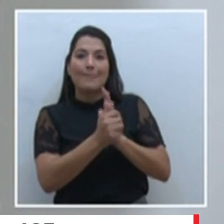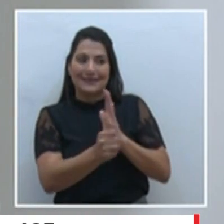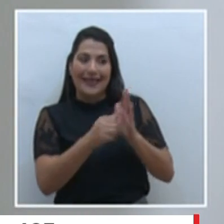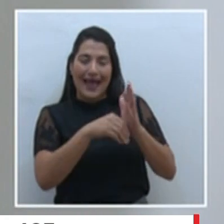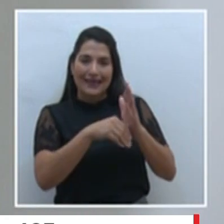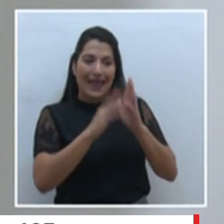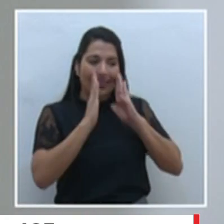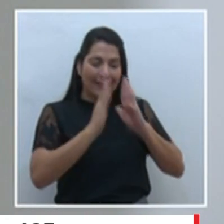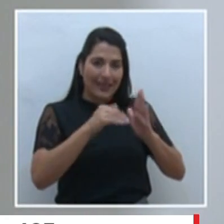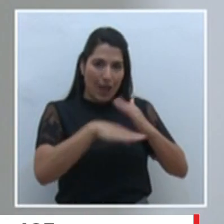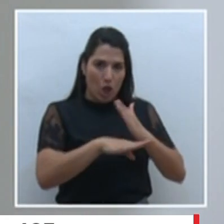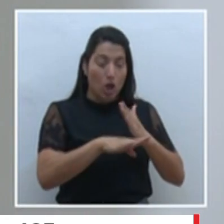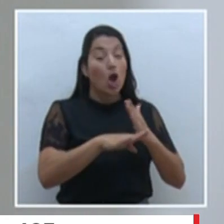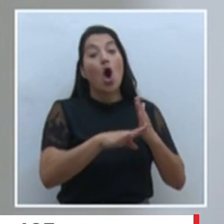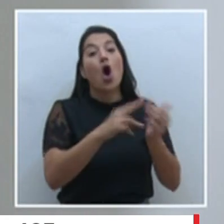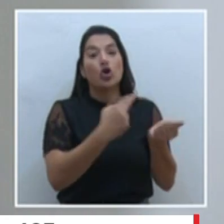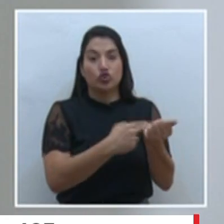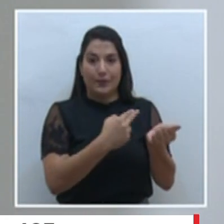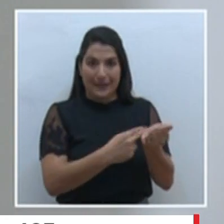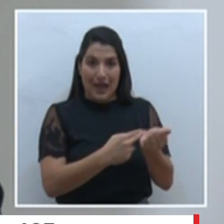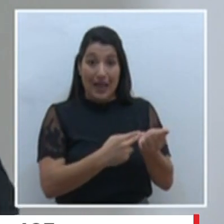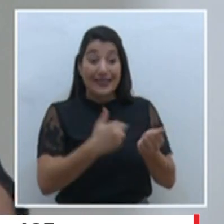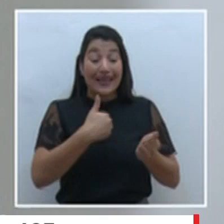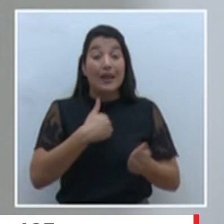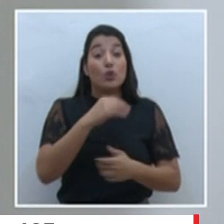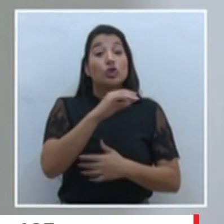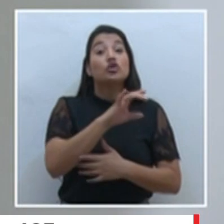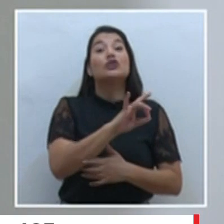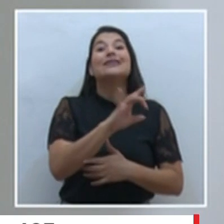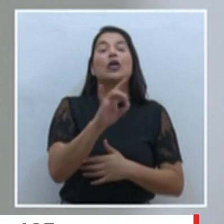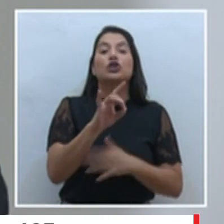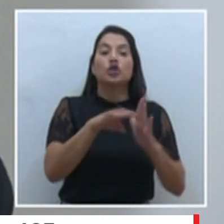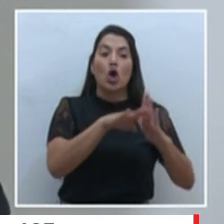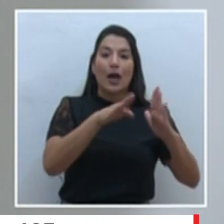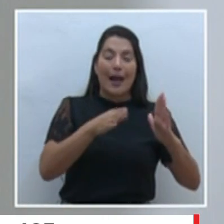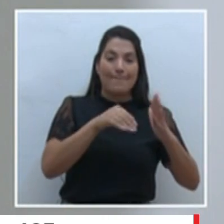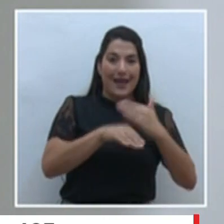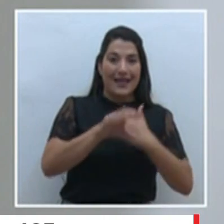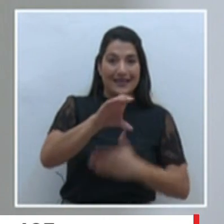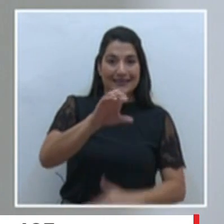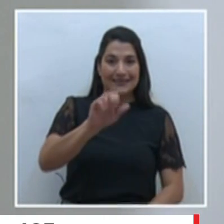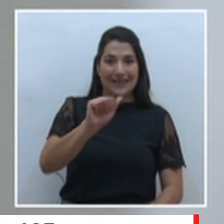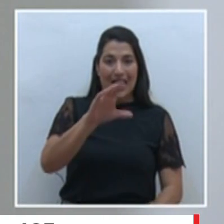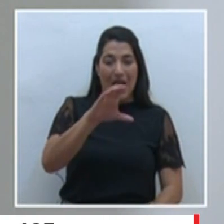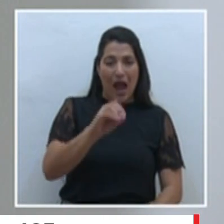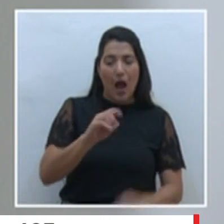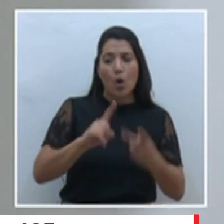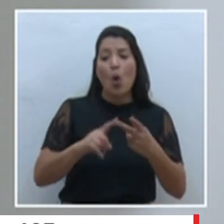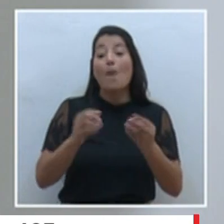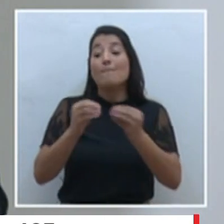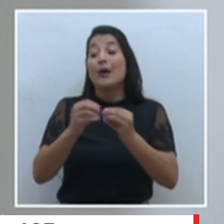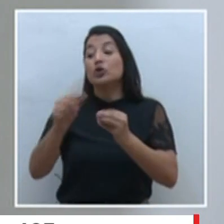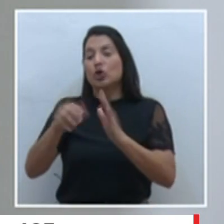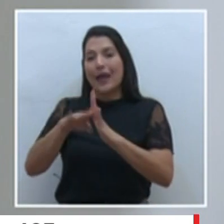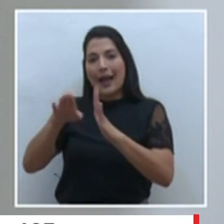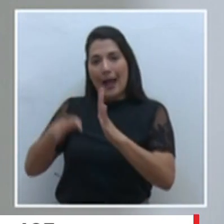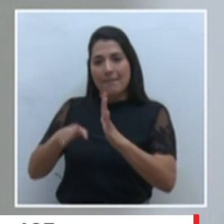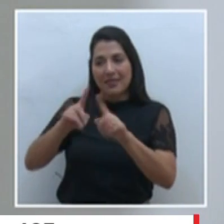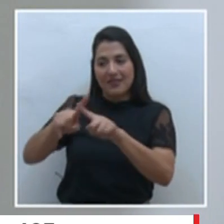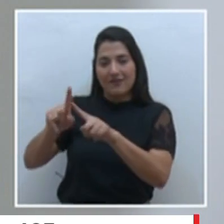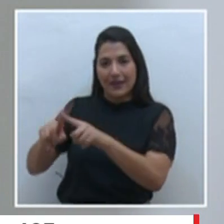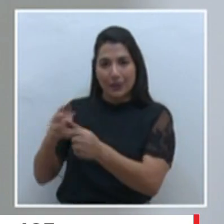inclusive con las 88 camas que creamos en el SEACO, más las camas que se han habilitado en los diferentes centros hospitalarios.